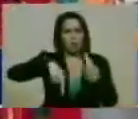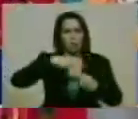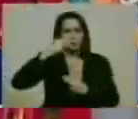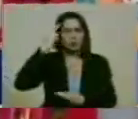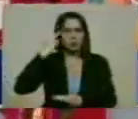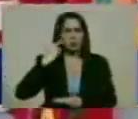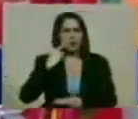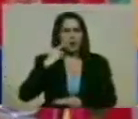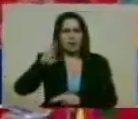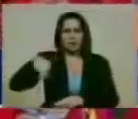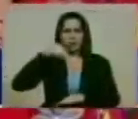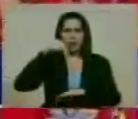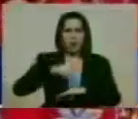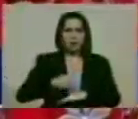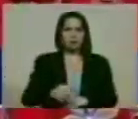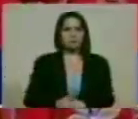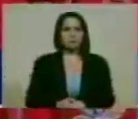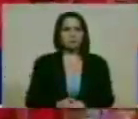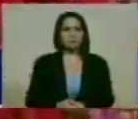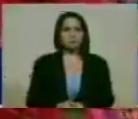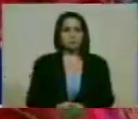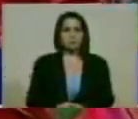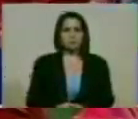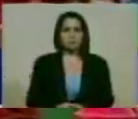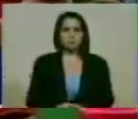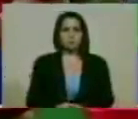bolivariana nacional.